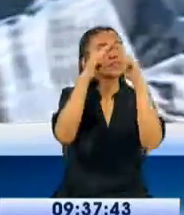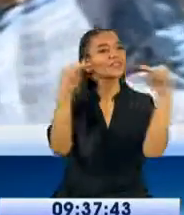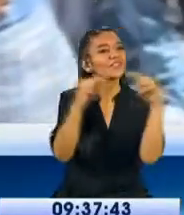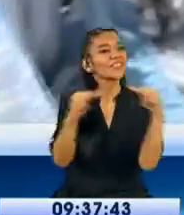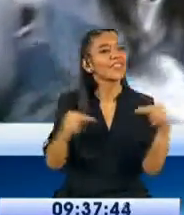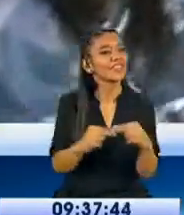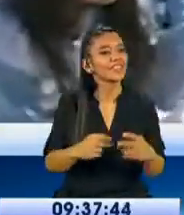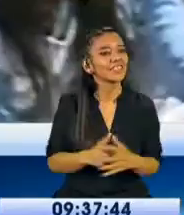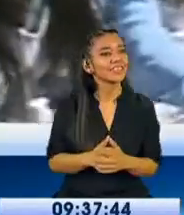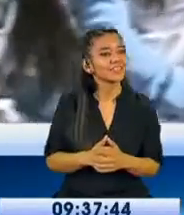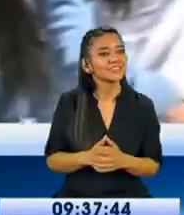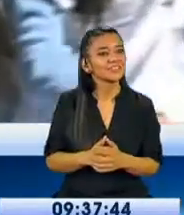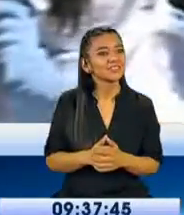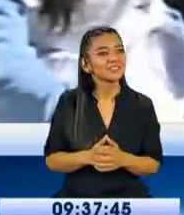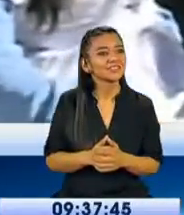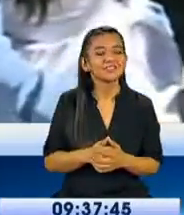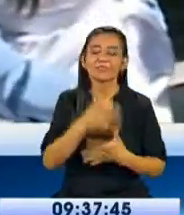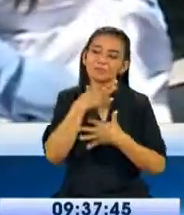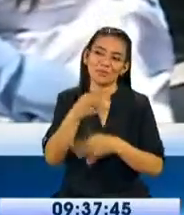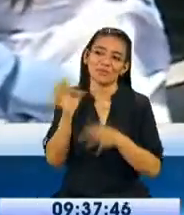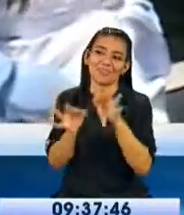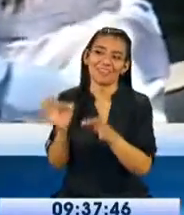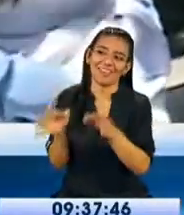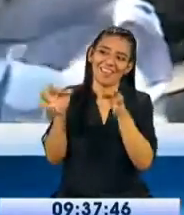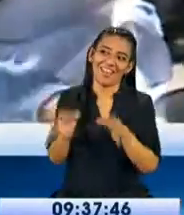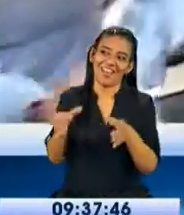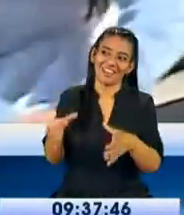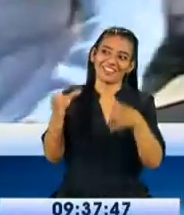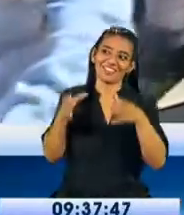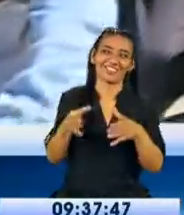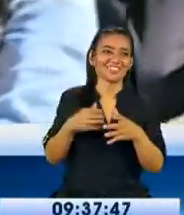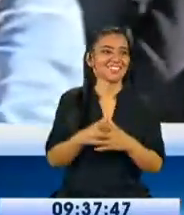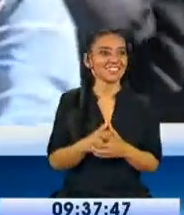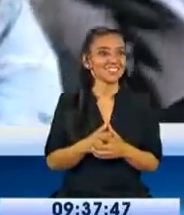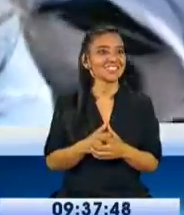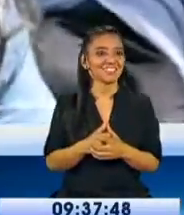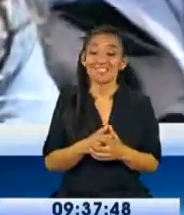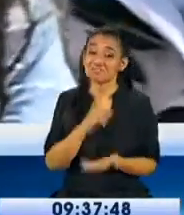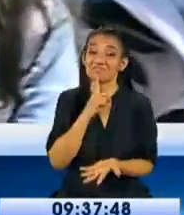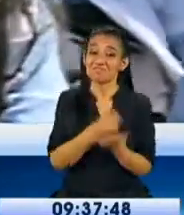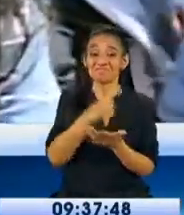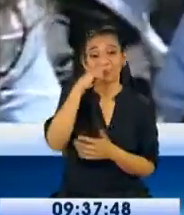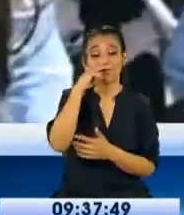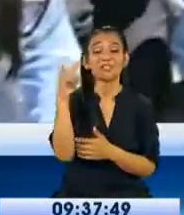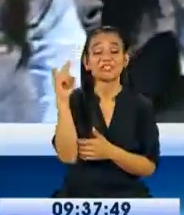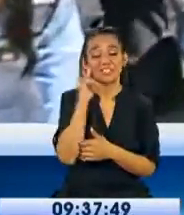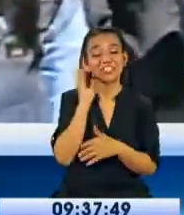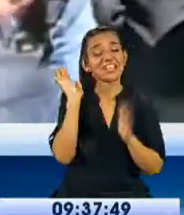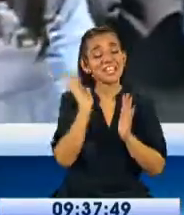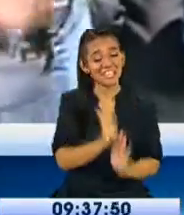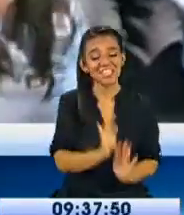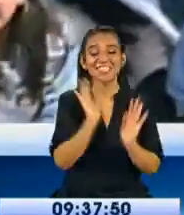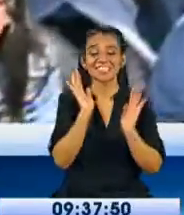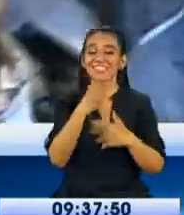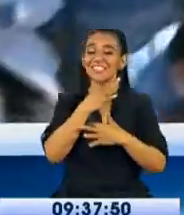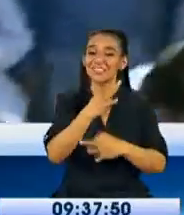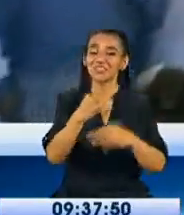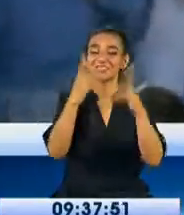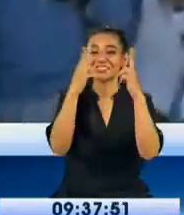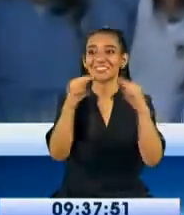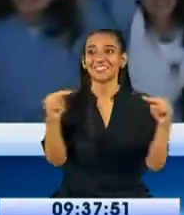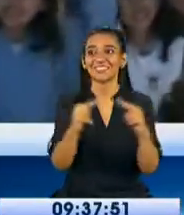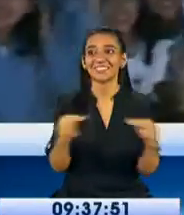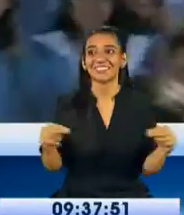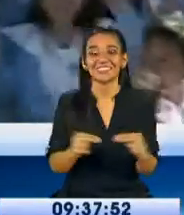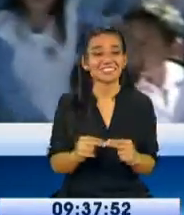Navidad? Los regalos. Sin duda alguna los niños tienen el espíritu. En esta época es